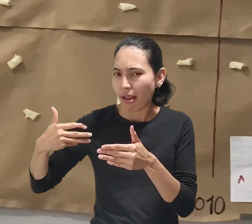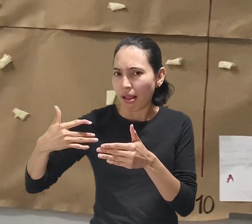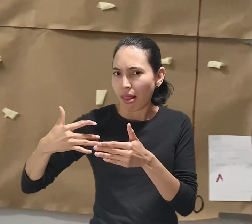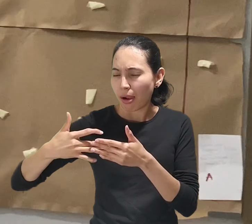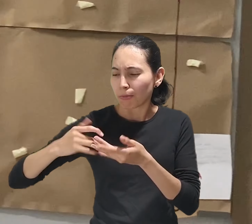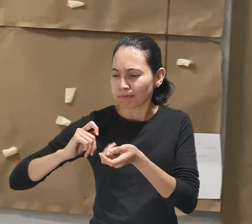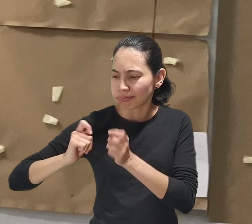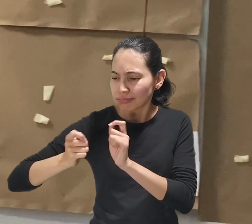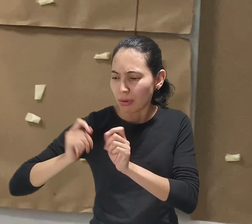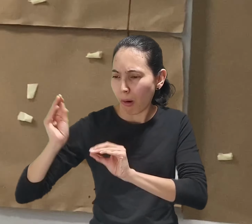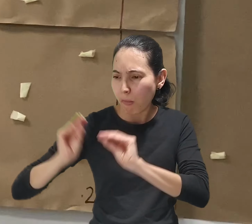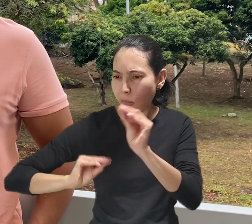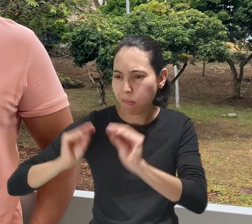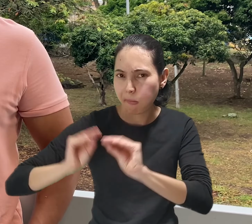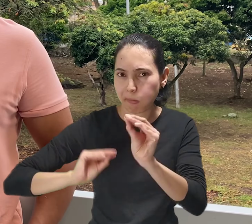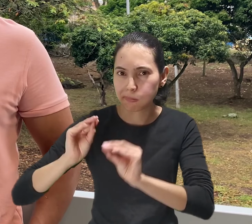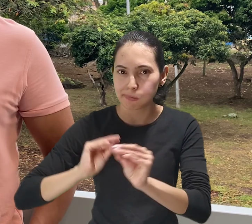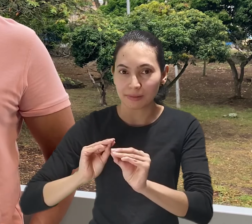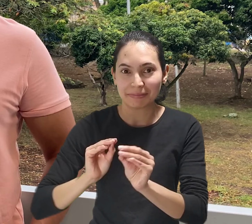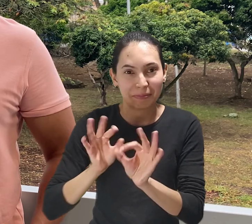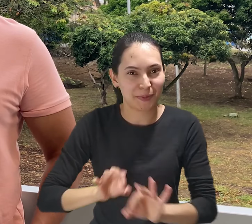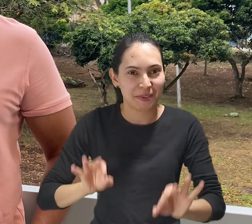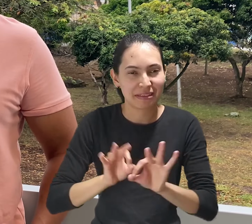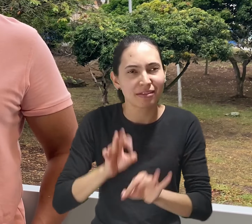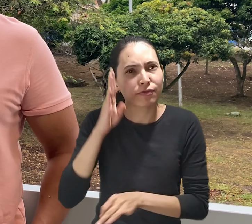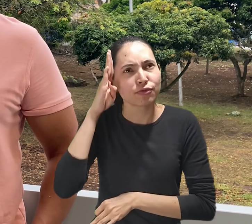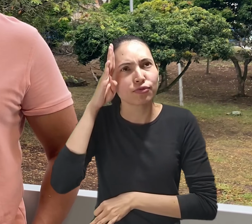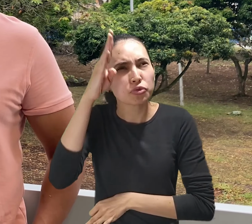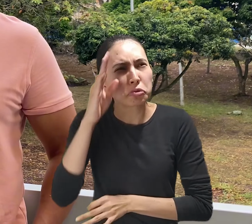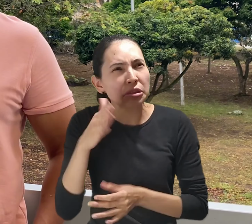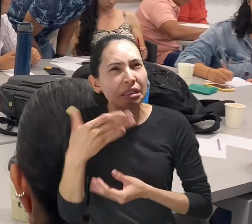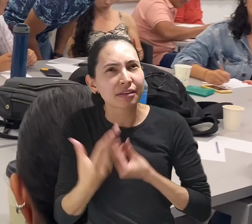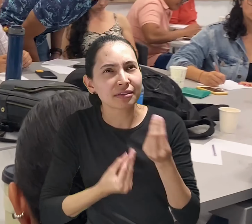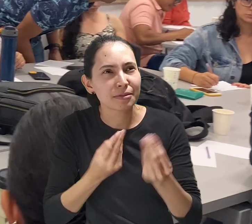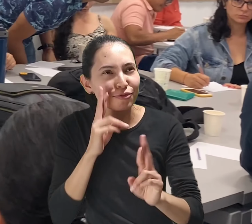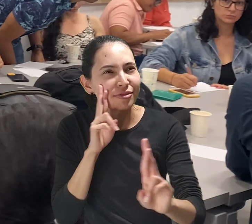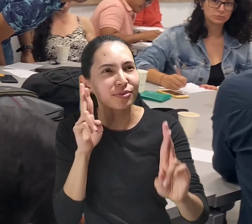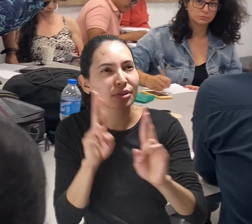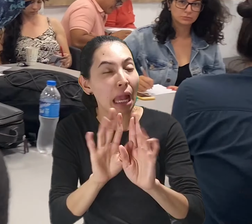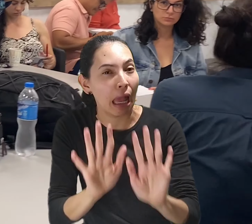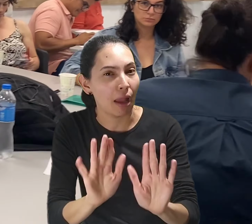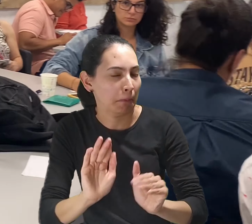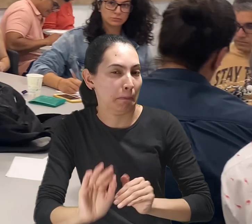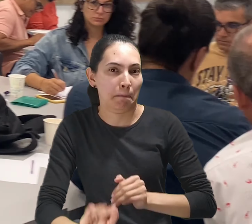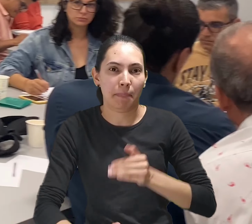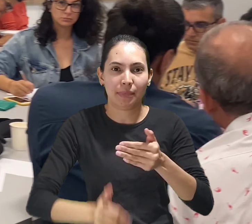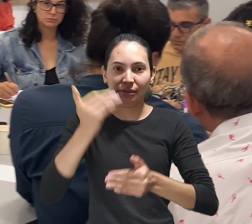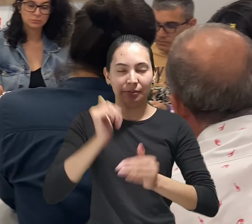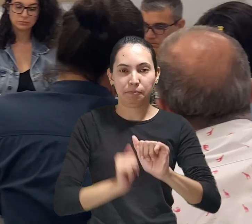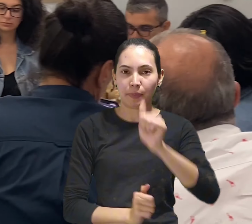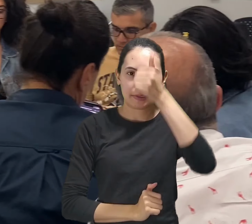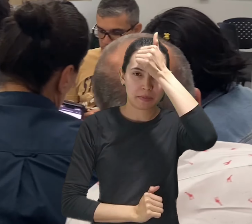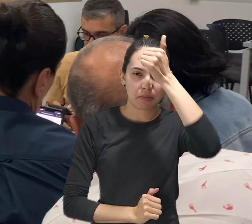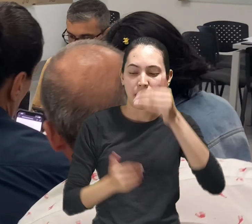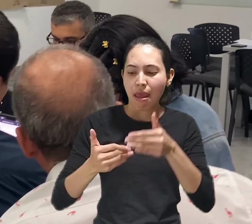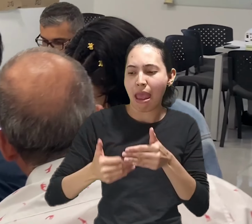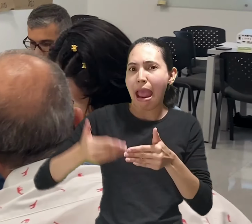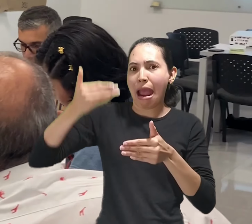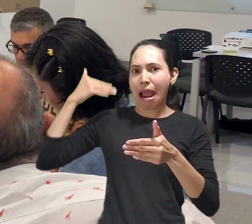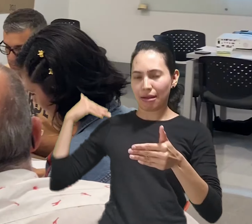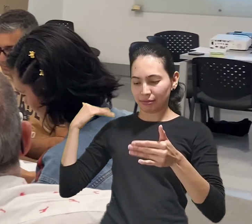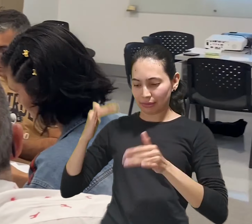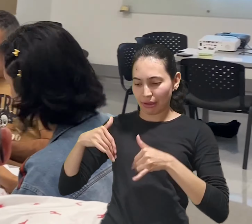de Antioquia, ha recorrido y ha ido configurando. Poder reconocer un futuro como posibilidad teniendo en cuenta